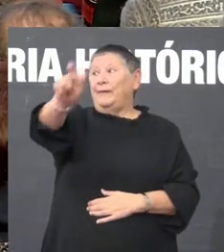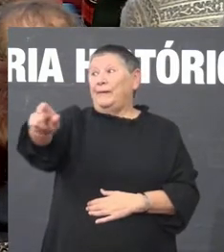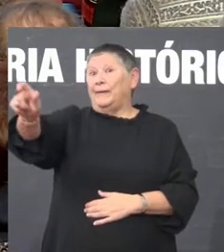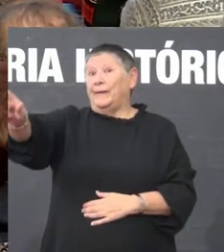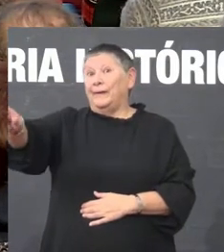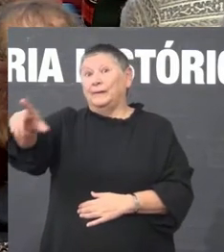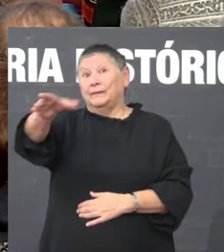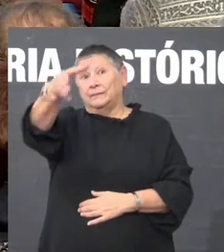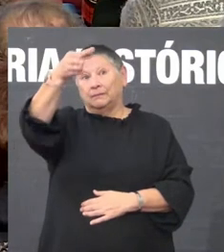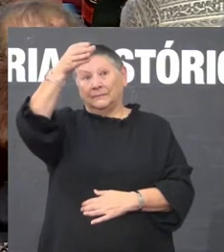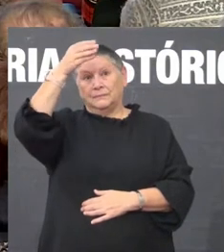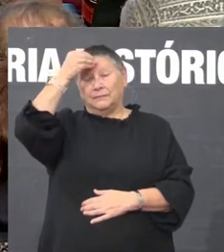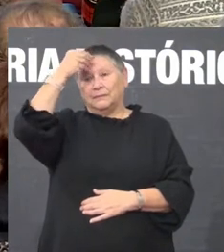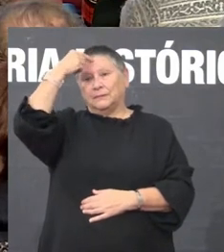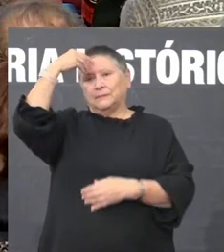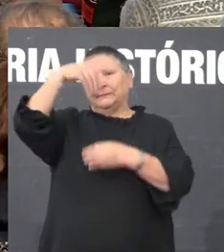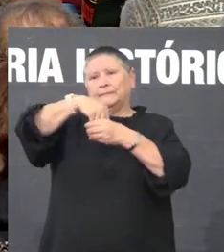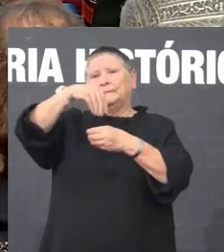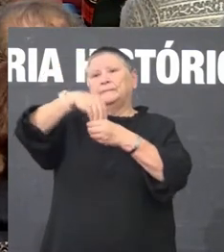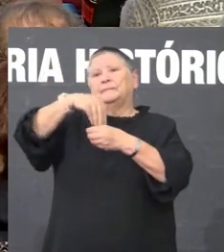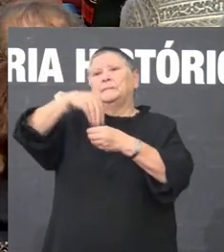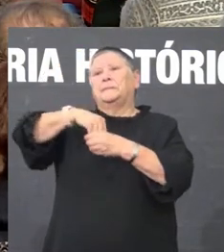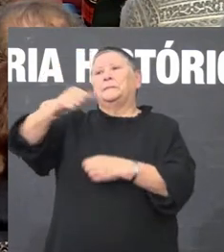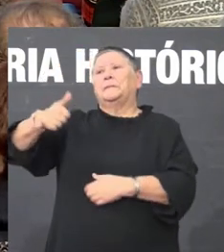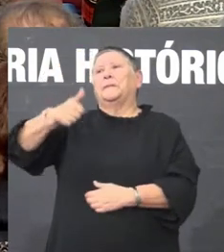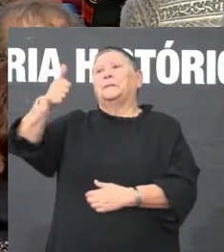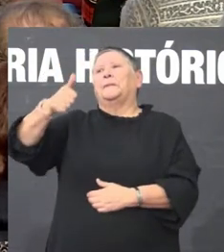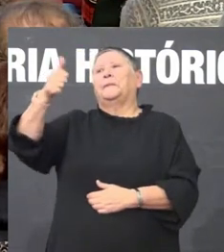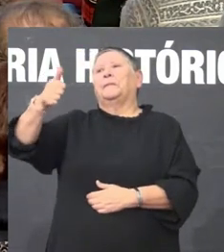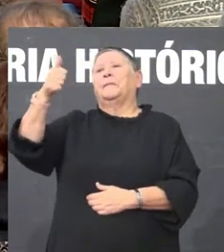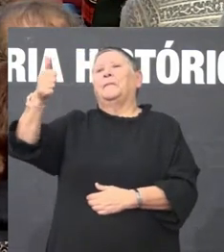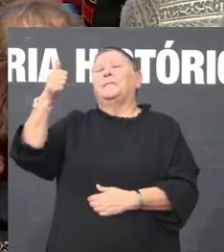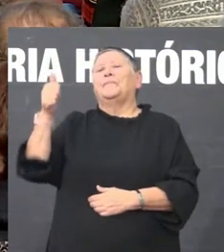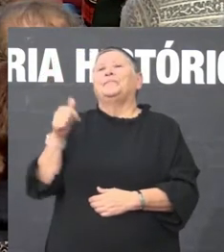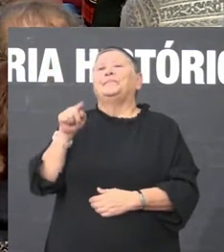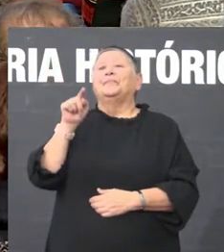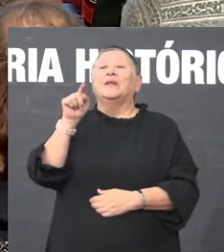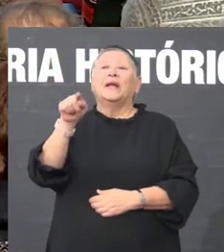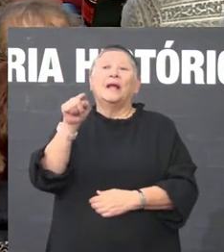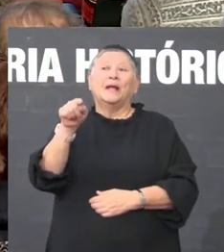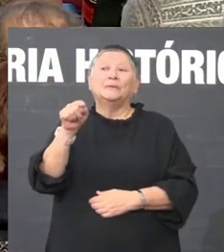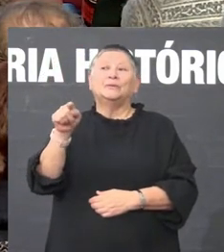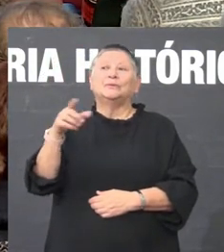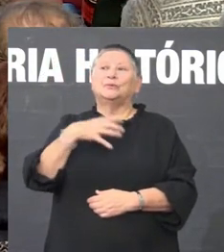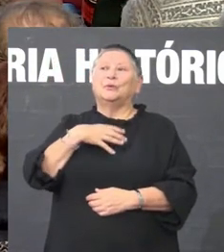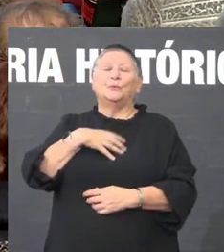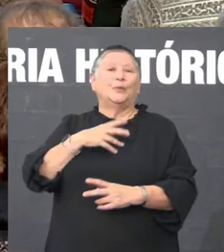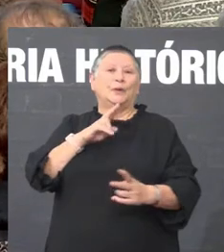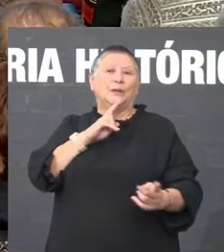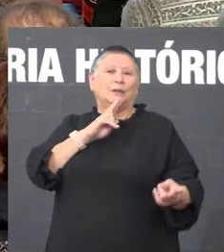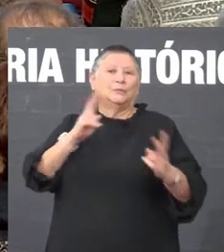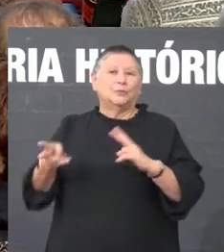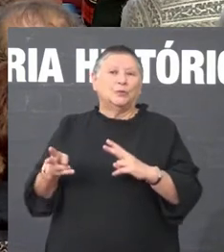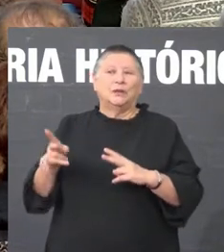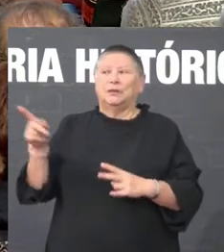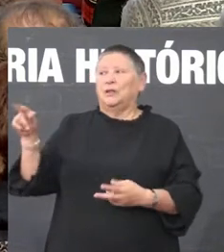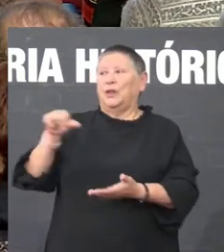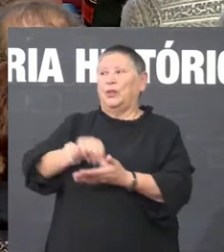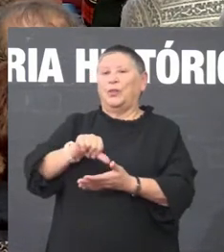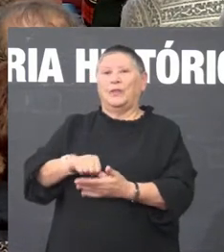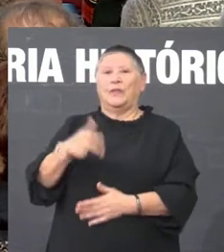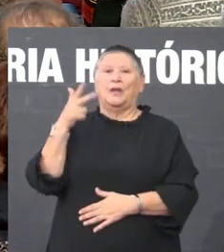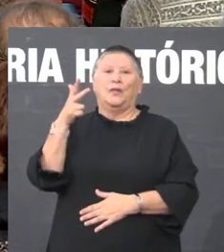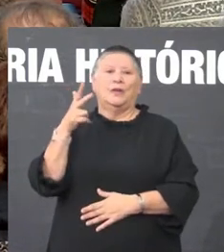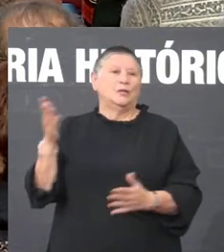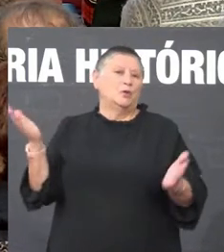española que esto es algo a lo que no se puede responder, ni son ciudadanos ni tienen los mismos derechos